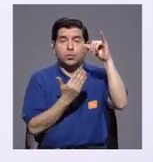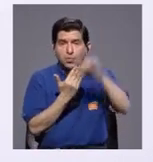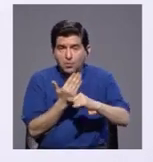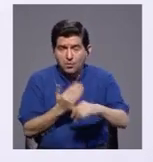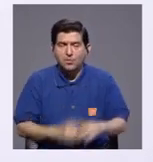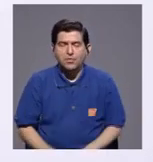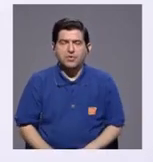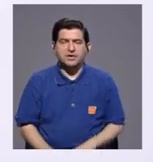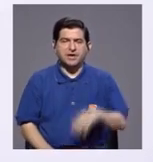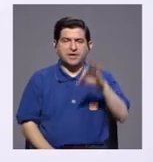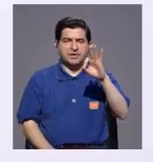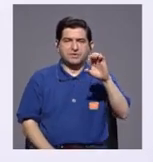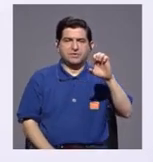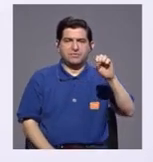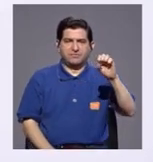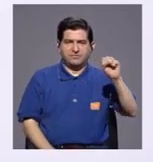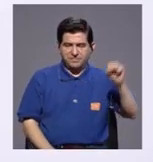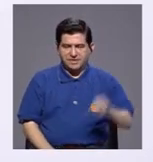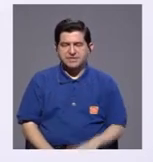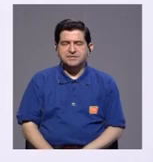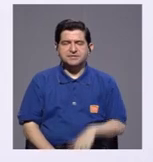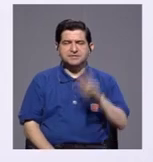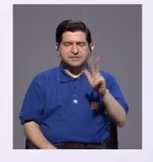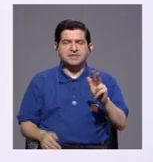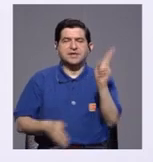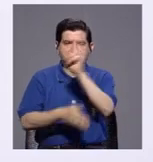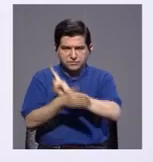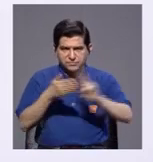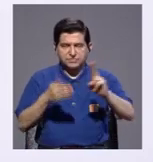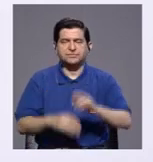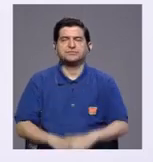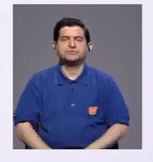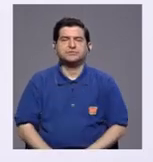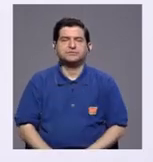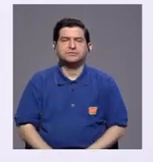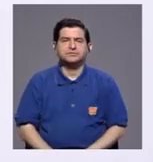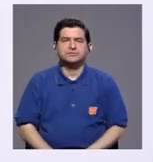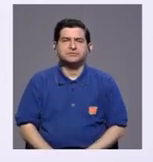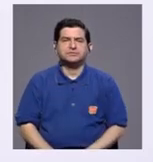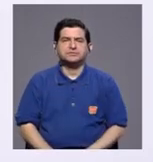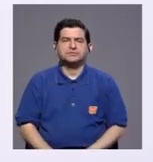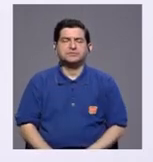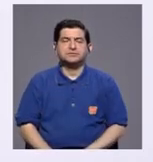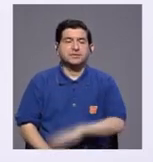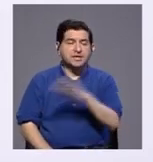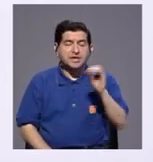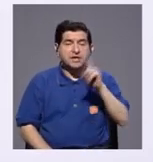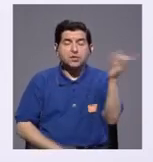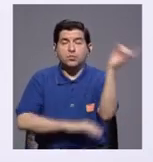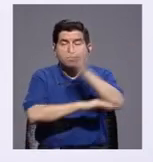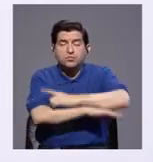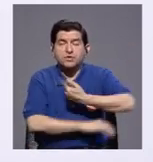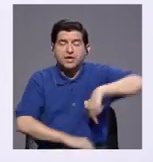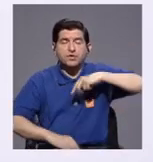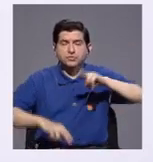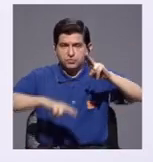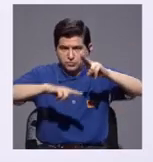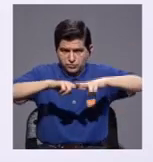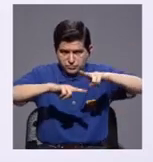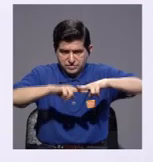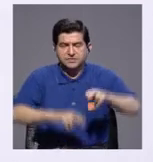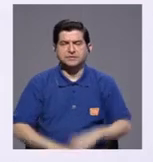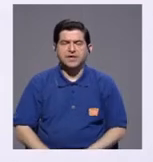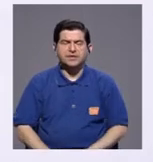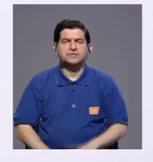fes entre las tres universidades y así fue como un día nos sentamos en el